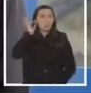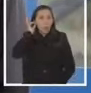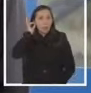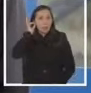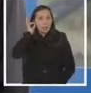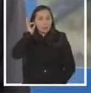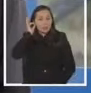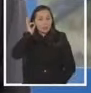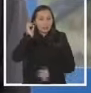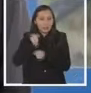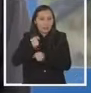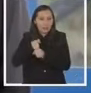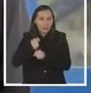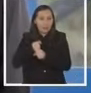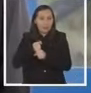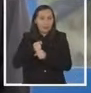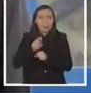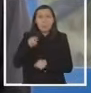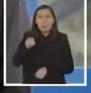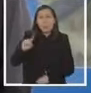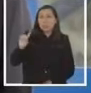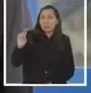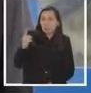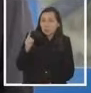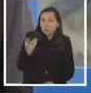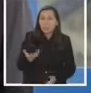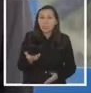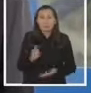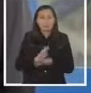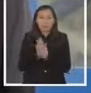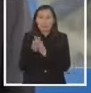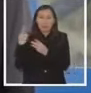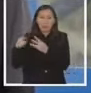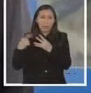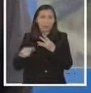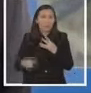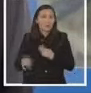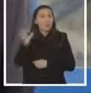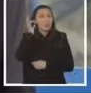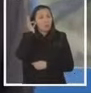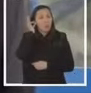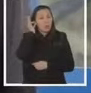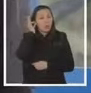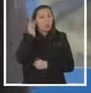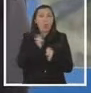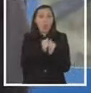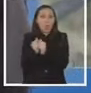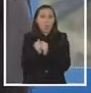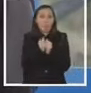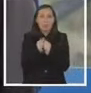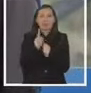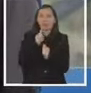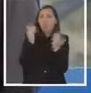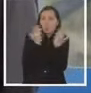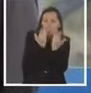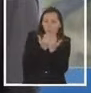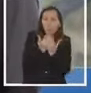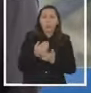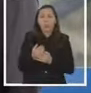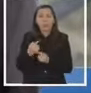mujeres. Son mamás solteras, de todo tipo, compañeras que están